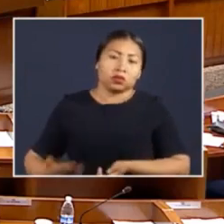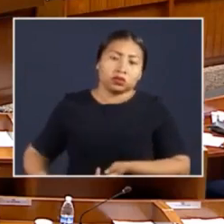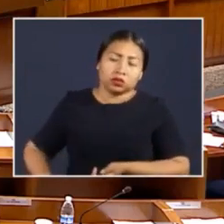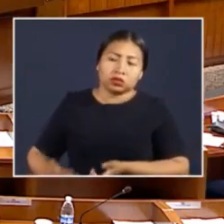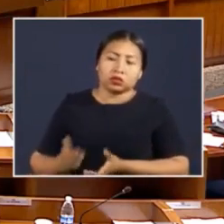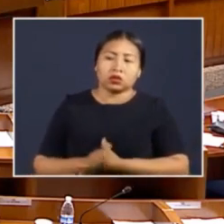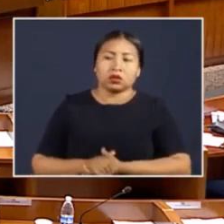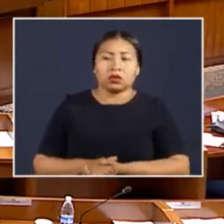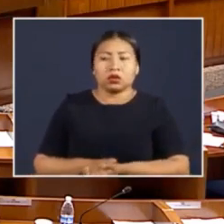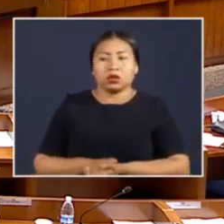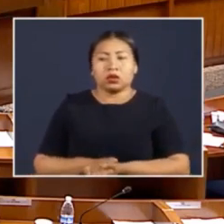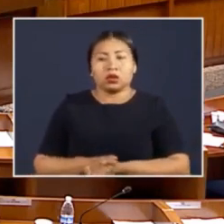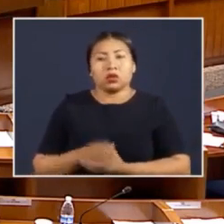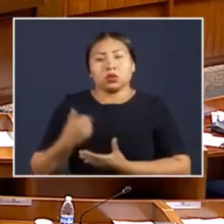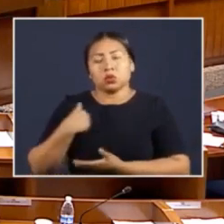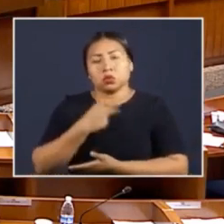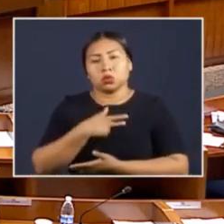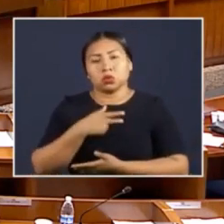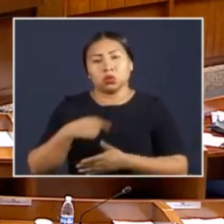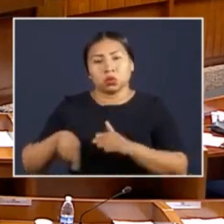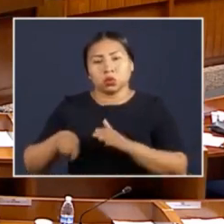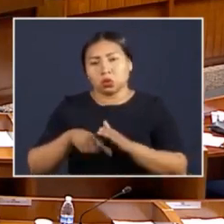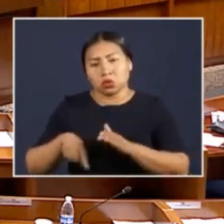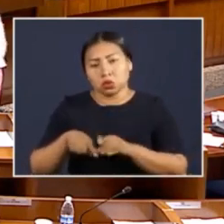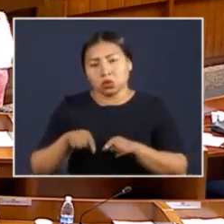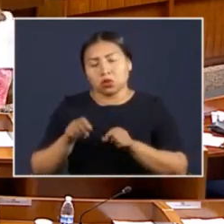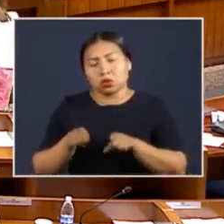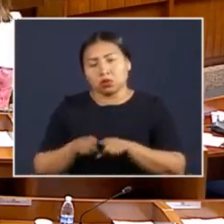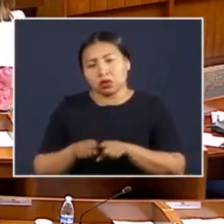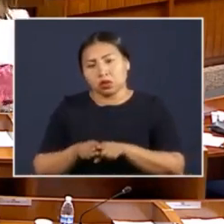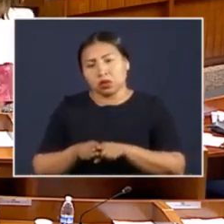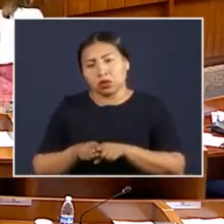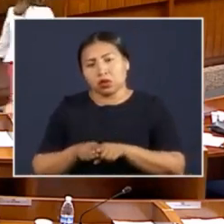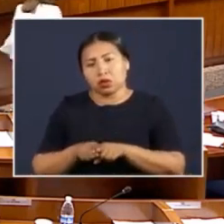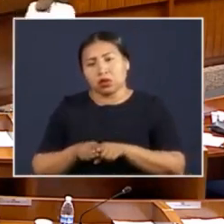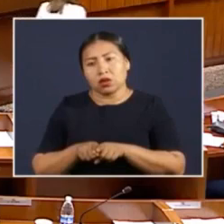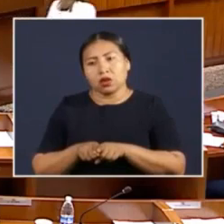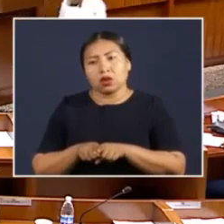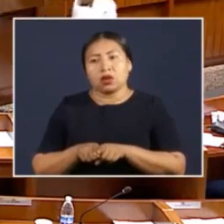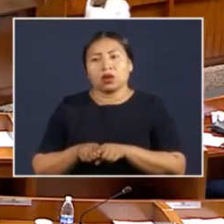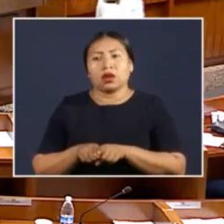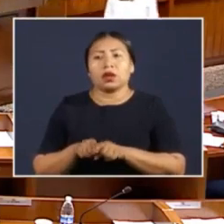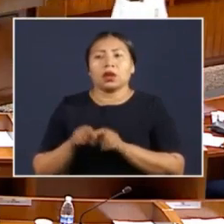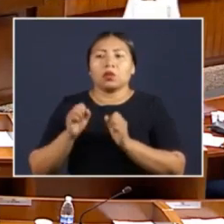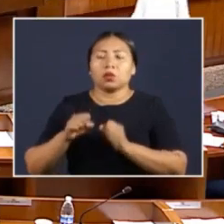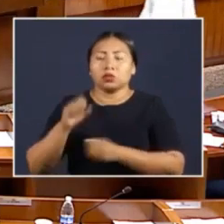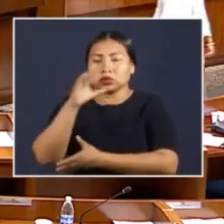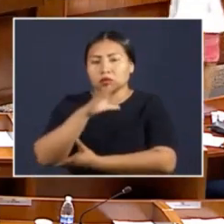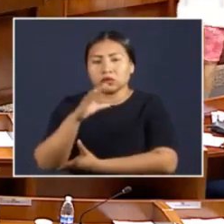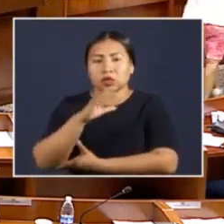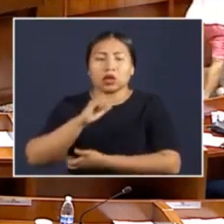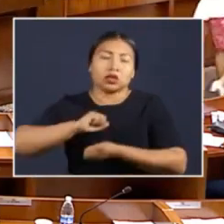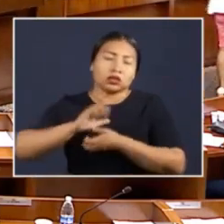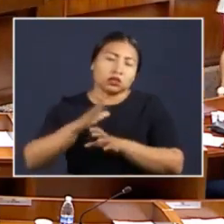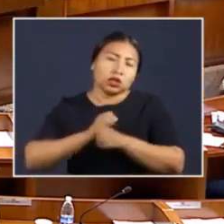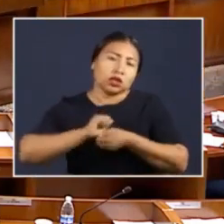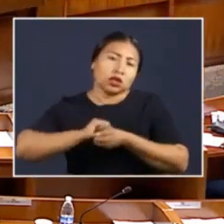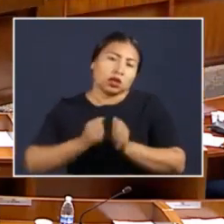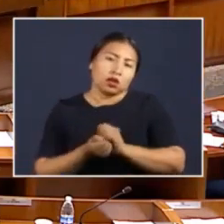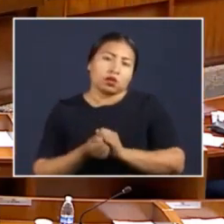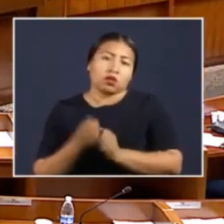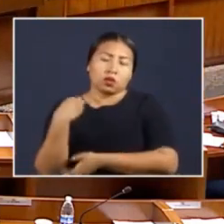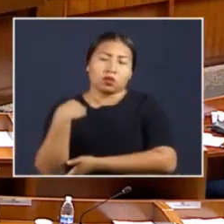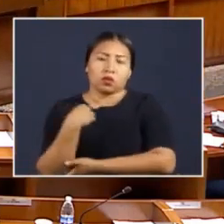receso y nosotros continuamos entonces hablándoles sobre este proyecto de ley que busca también establecer cambios que como mencionó el ministro